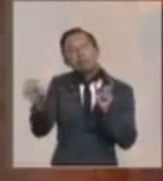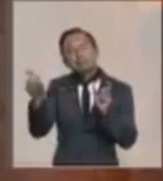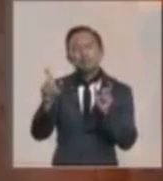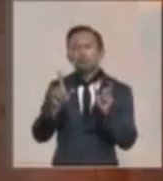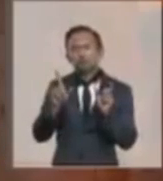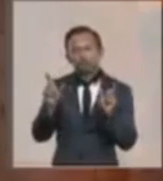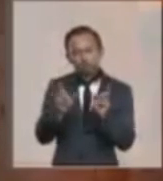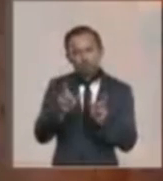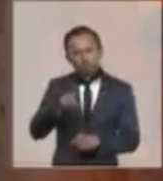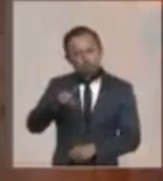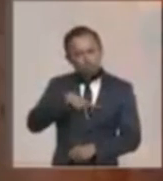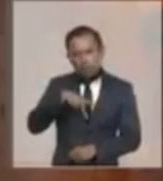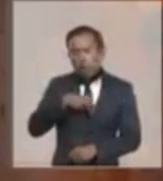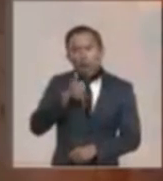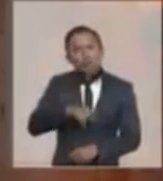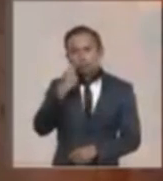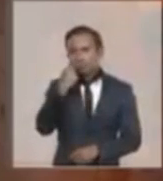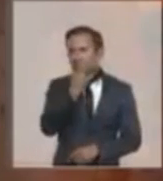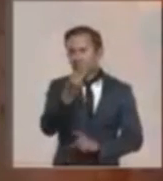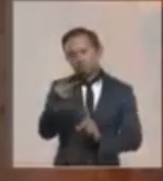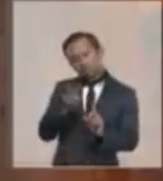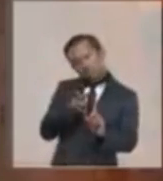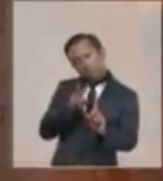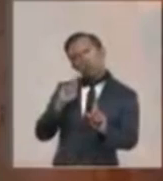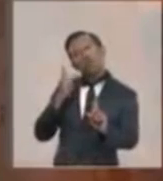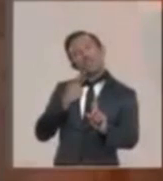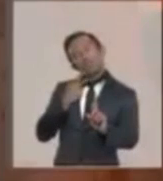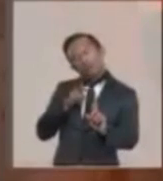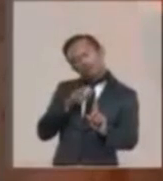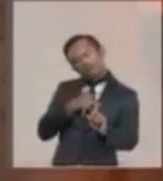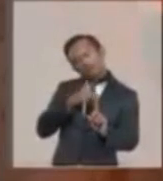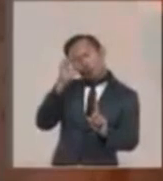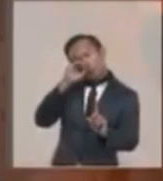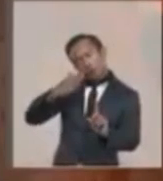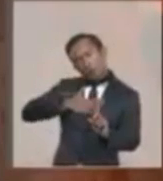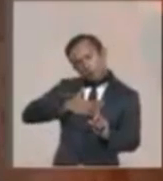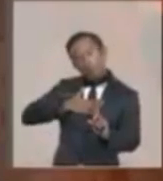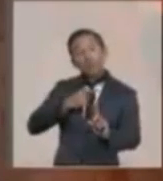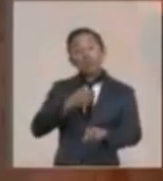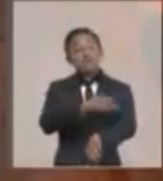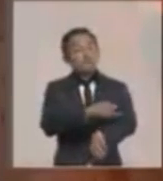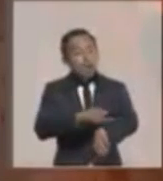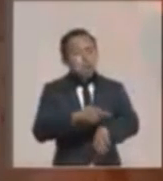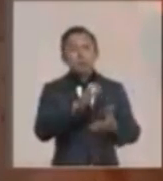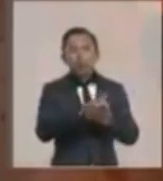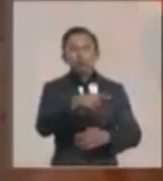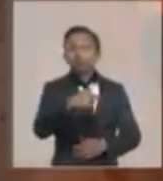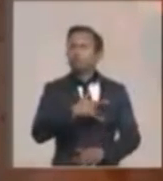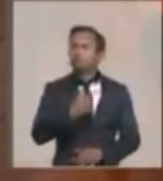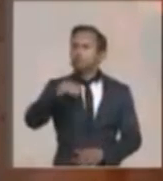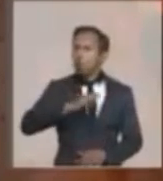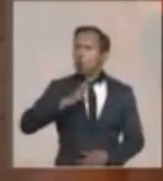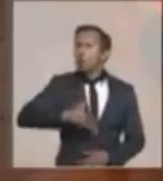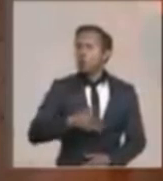mi manera de ver la política. Y por supuesto que estoy orgullosa de mi familia, pero una y otra vez he demostrado mi propia identidad. Es